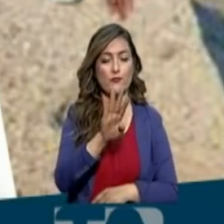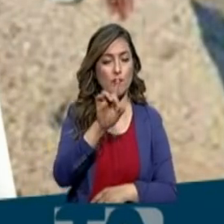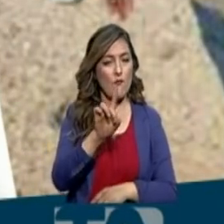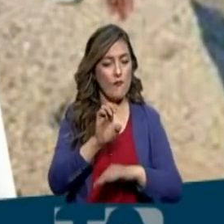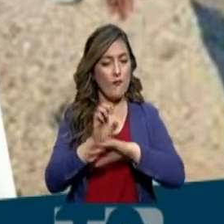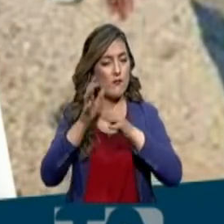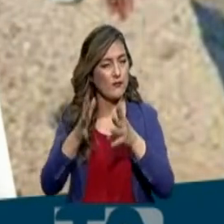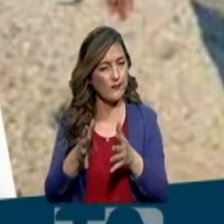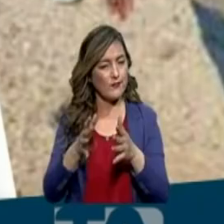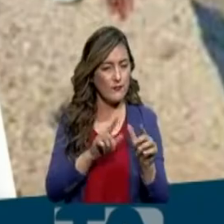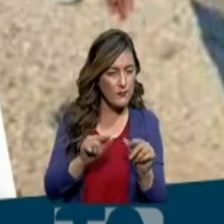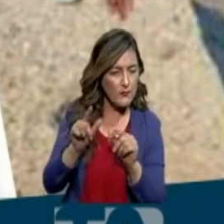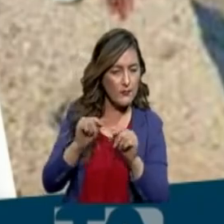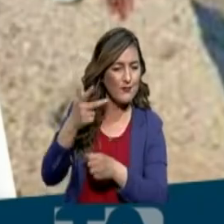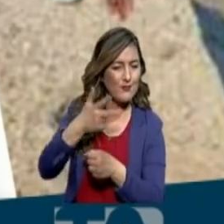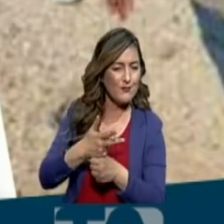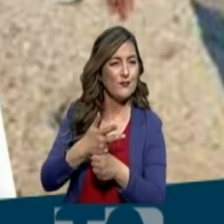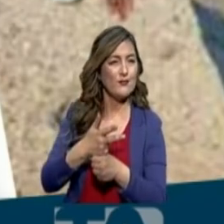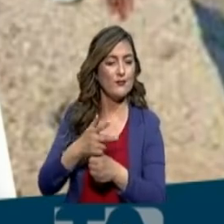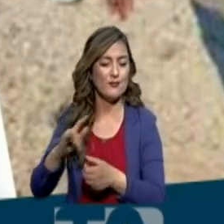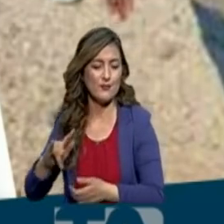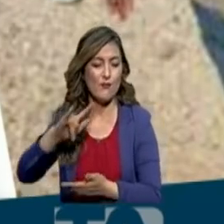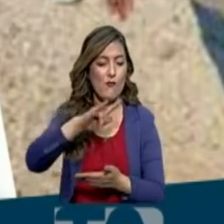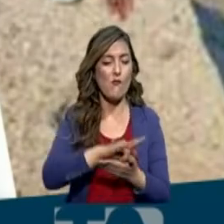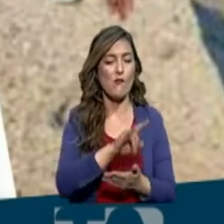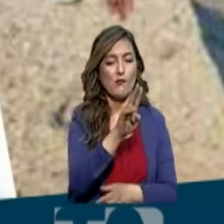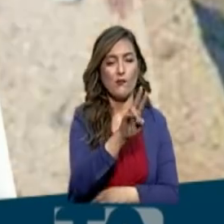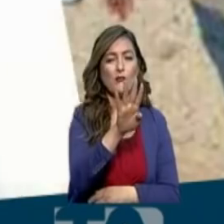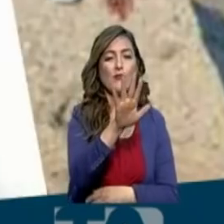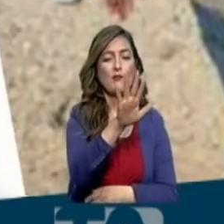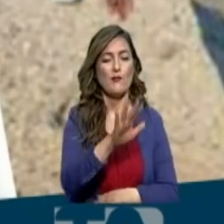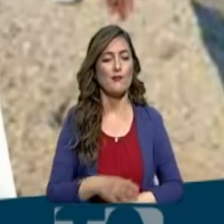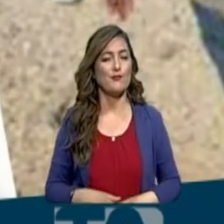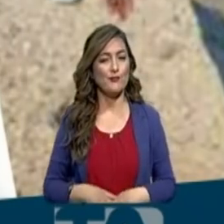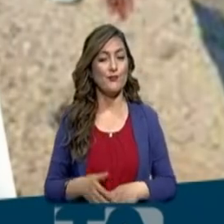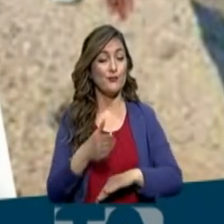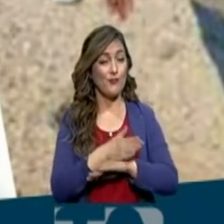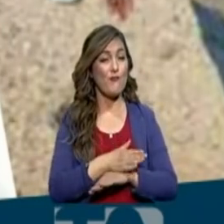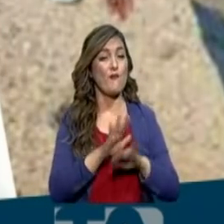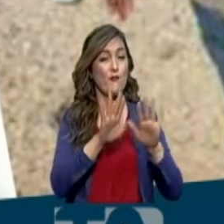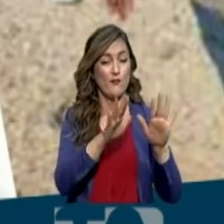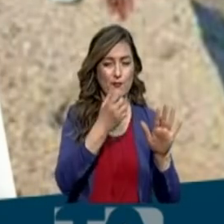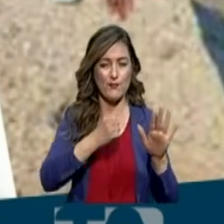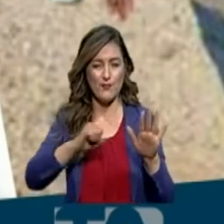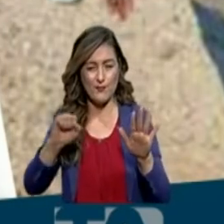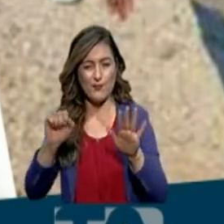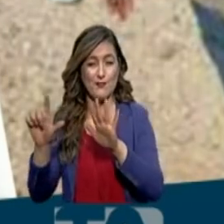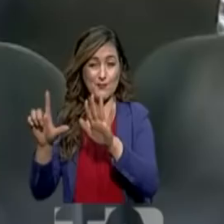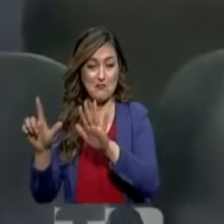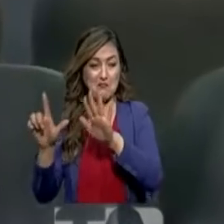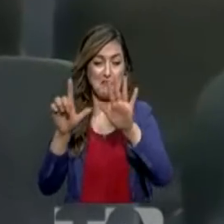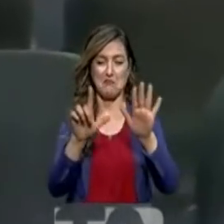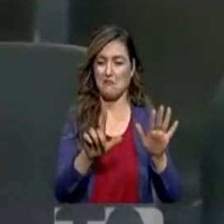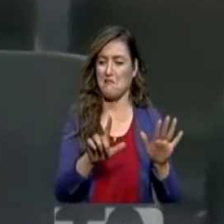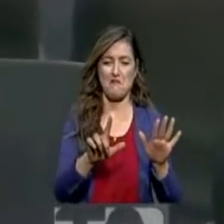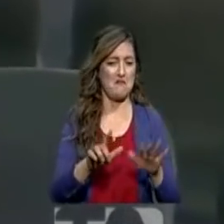841 ecuatorianos que salieron rumbo a Guatemala, solo 425 regresaron. Antes, 7 de cada 10 que viajaron a México tampoco lo hicieron.